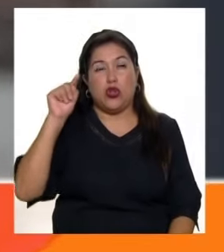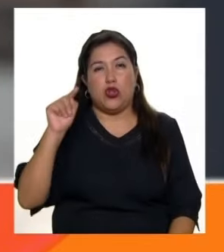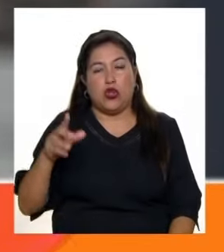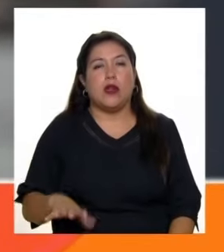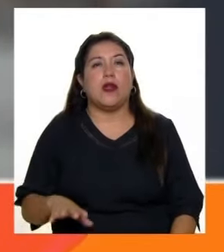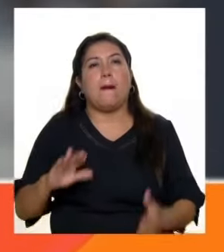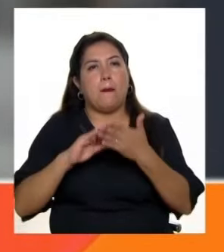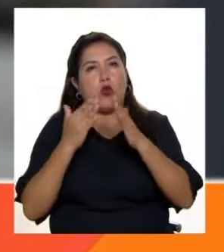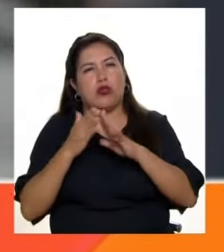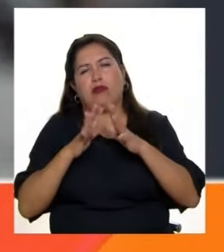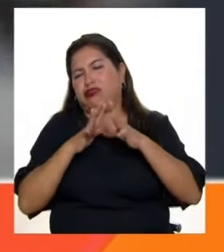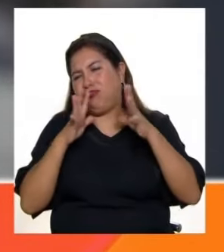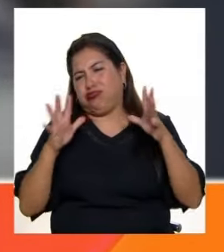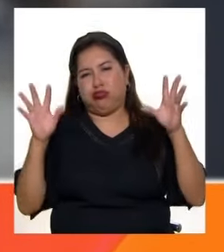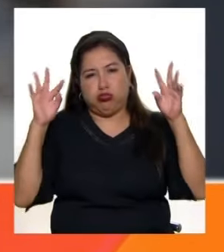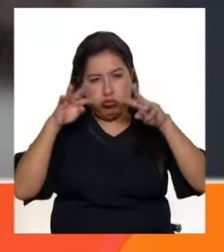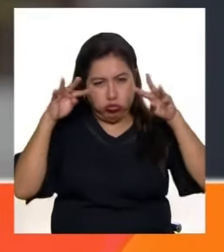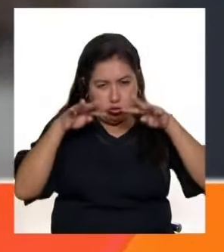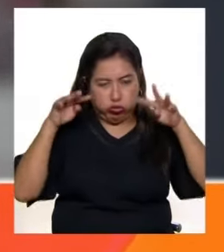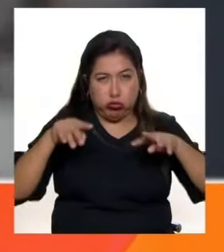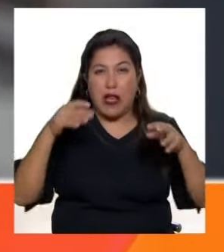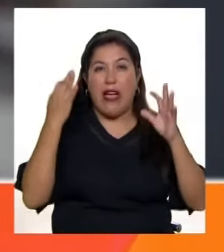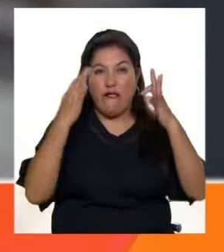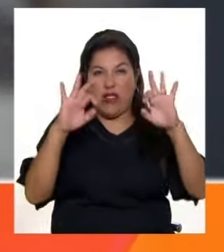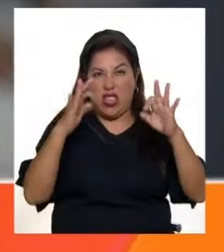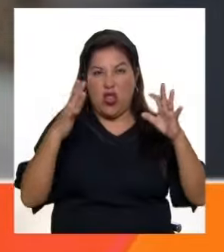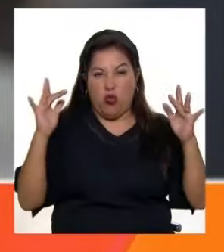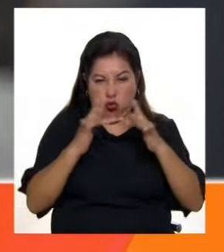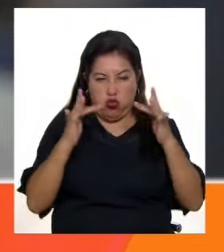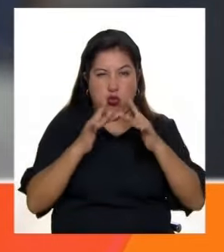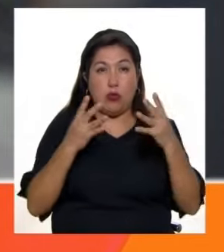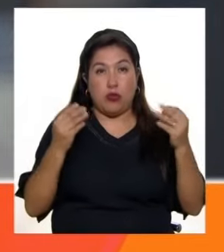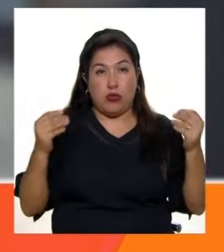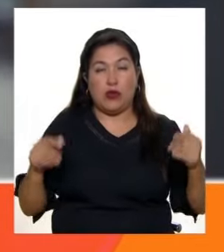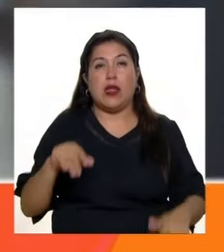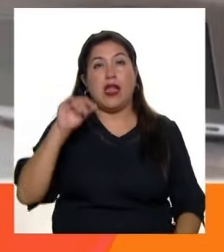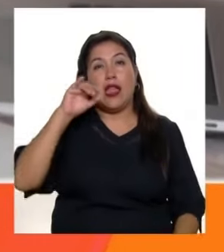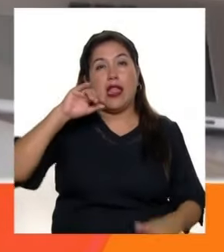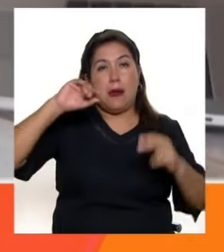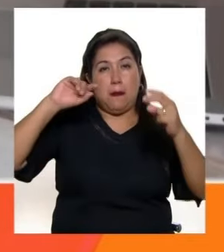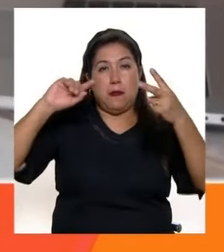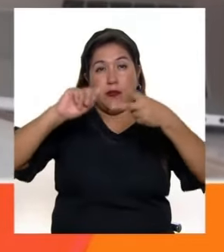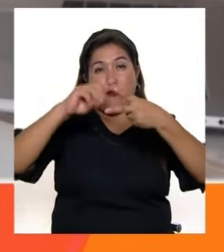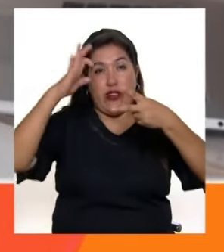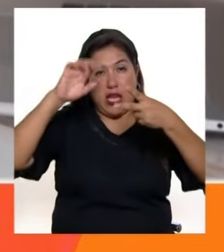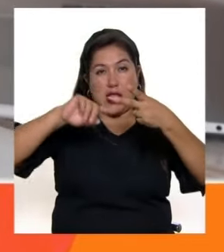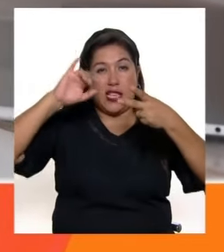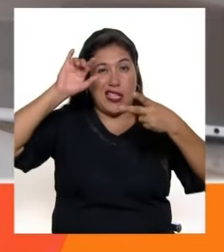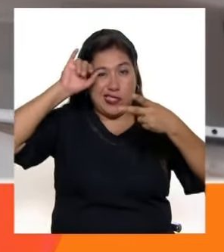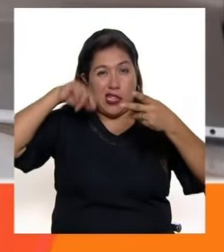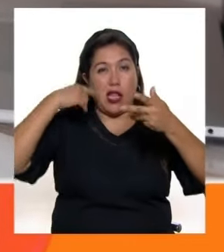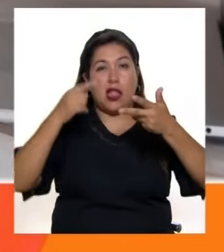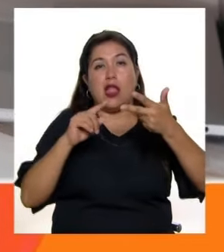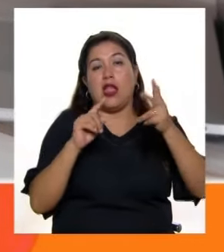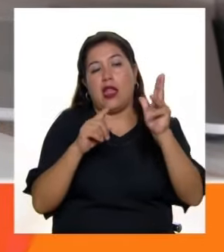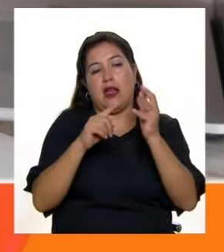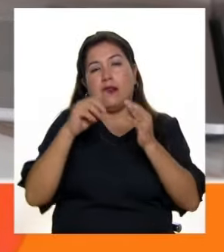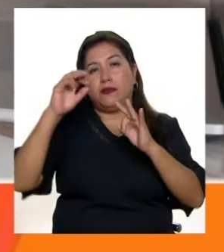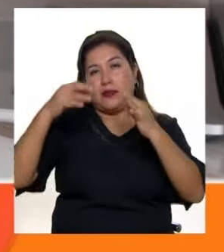población mundial. Eso quiere decir que hay un montón en Meta, en Facebook. Sí, claro. Le sigue Instagram y luego TikTok. Entonces, evidentemente, los canales